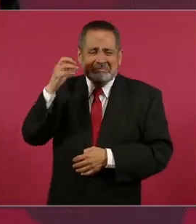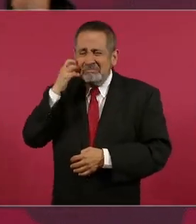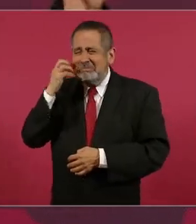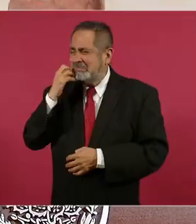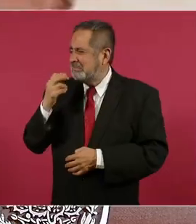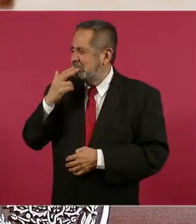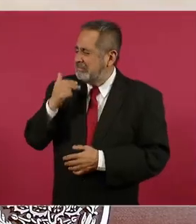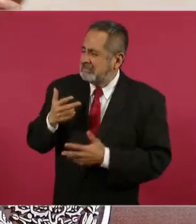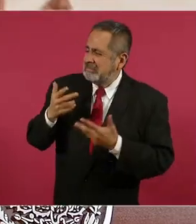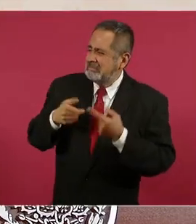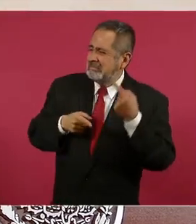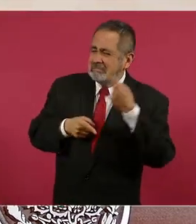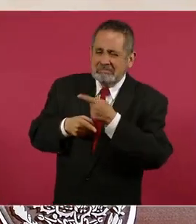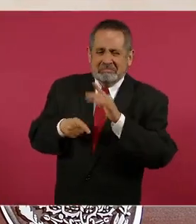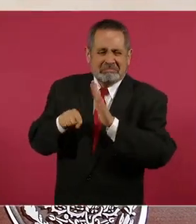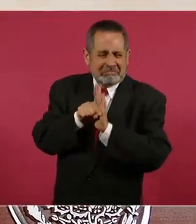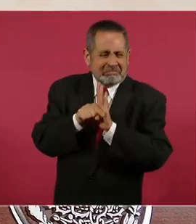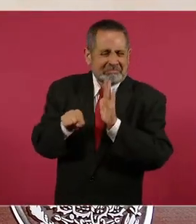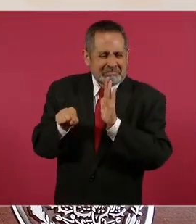Así,